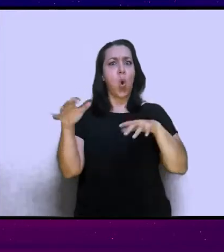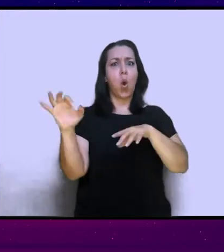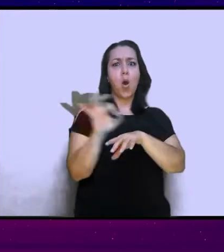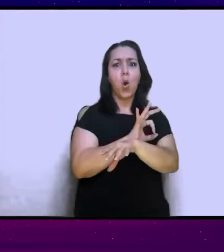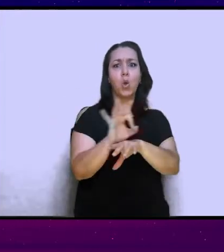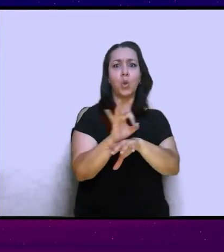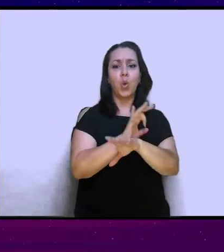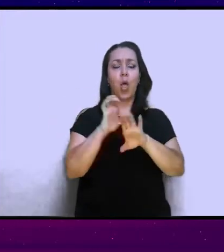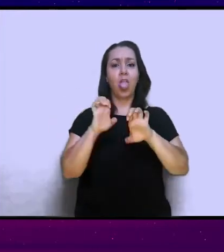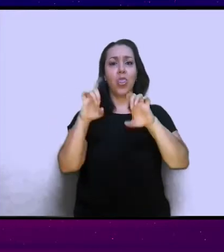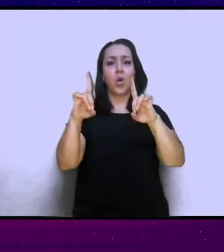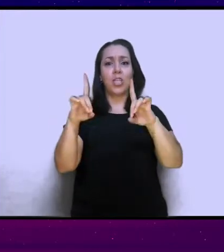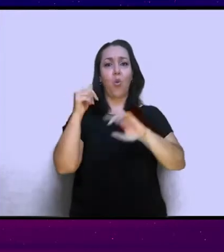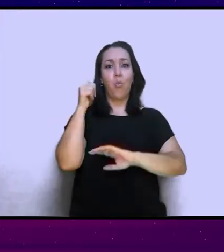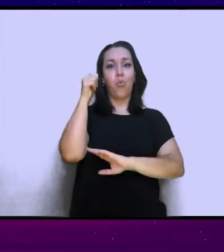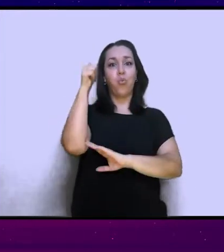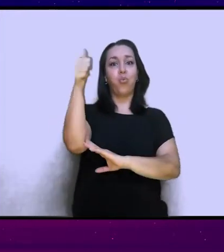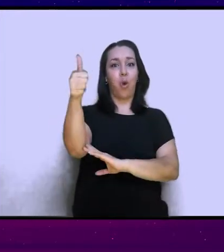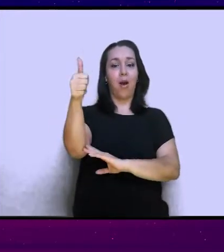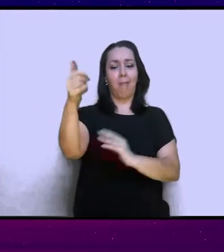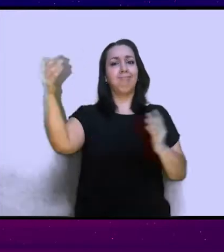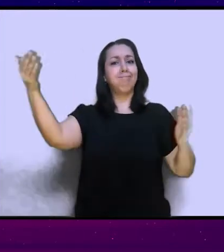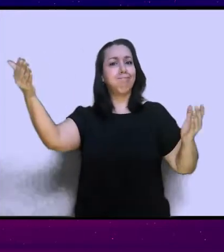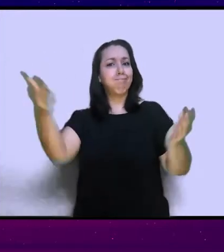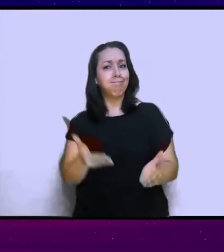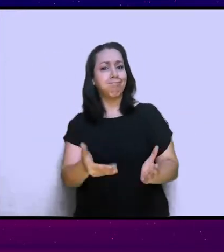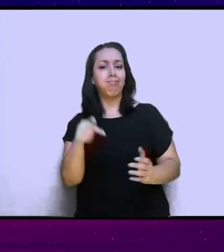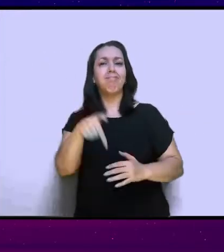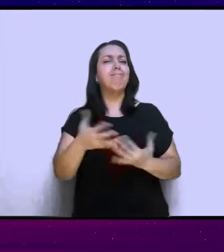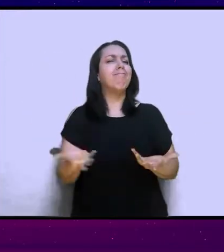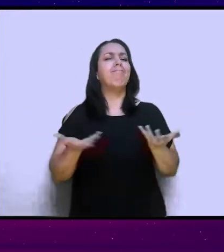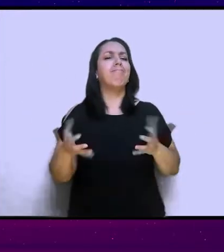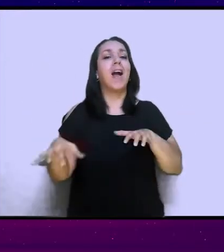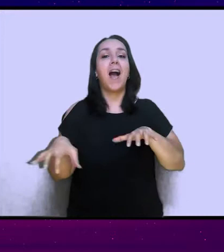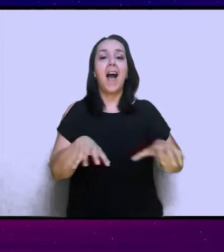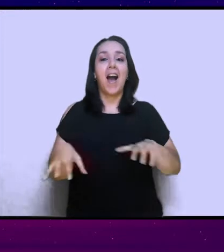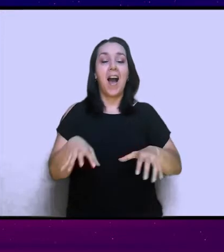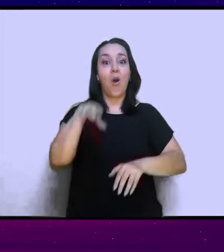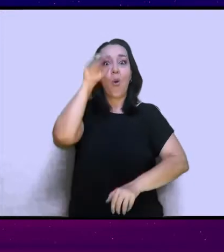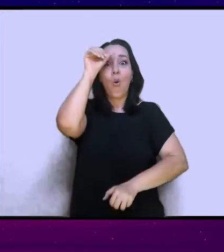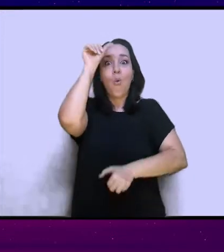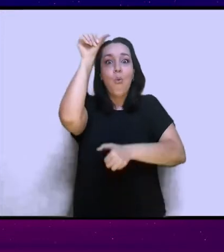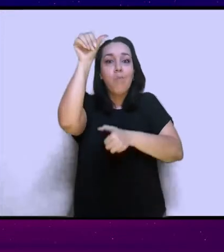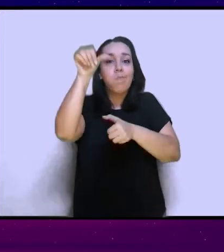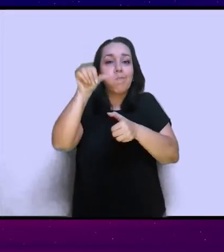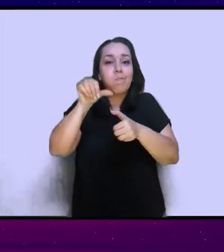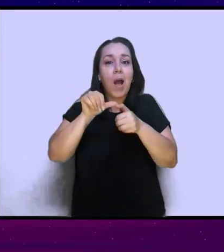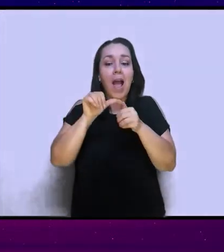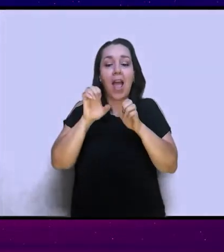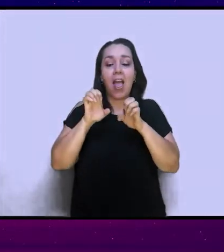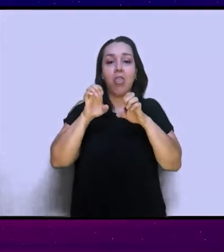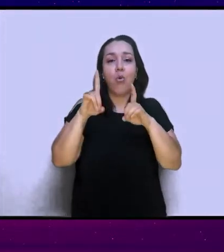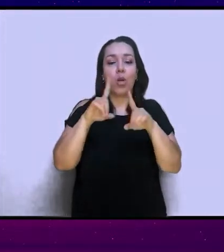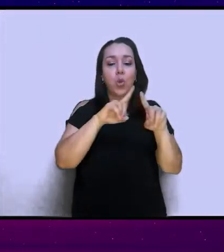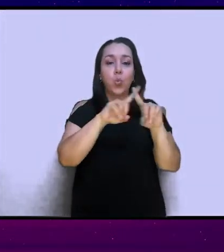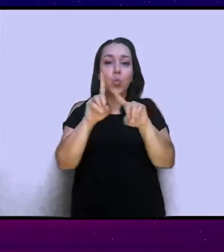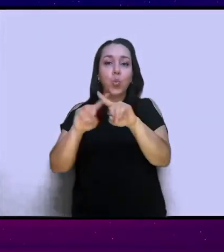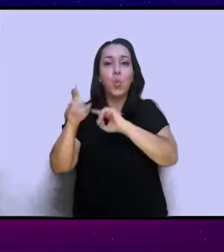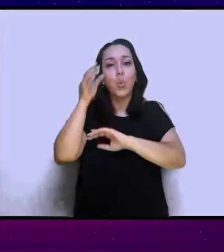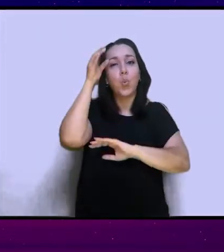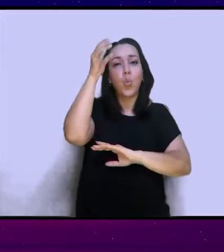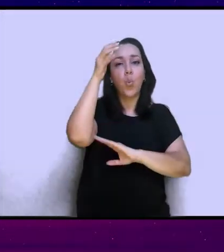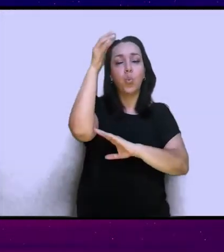Dirección Regional de Educación de Alajuela. Bienvenidos a este evento. Recordemos que la educación